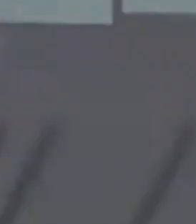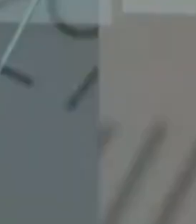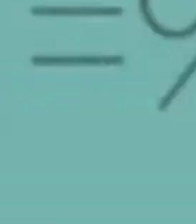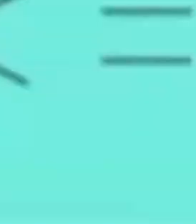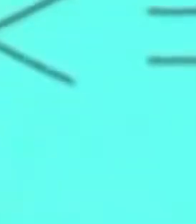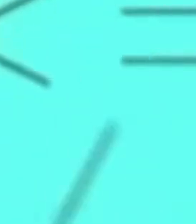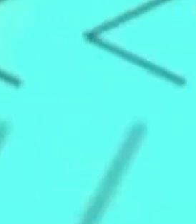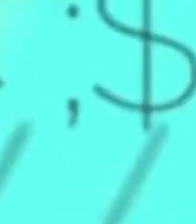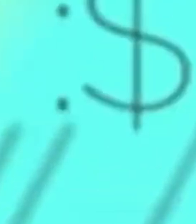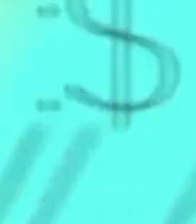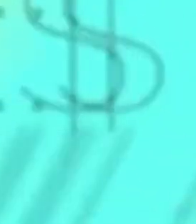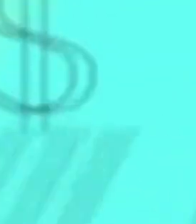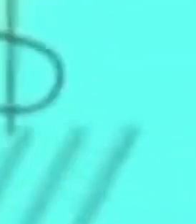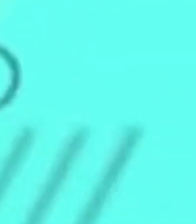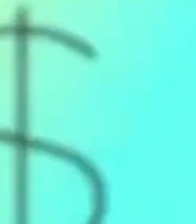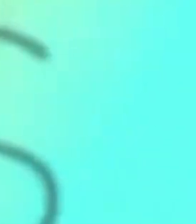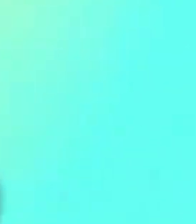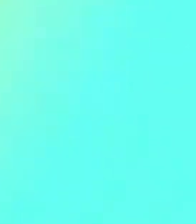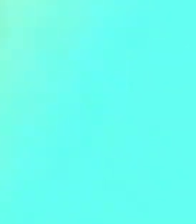acontecimientos.